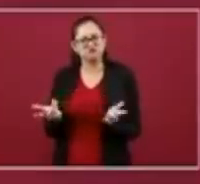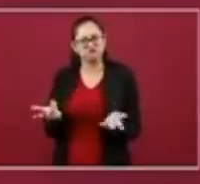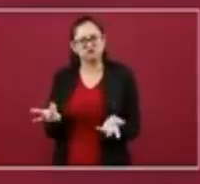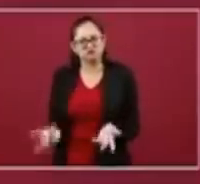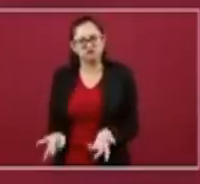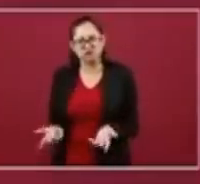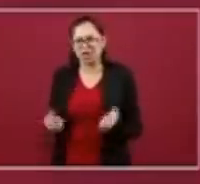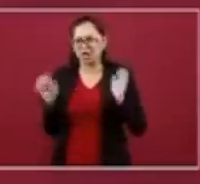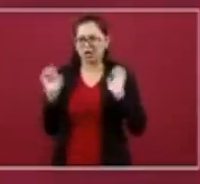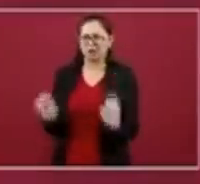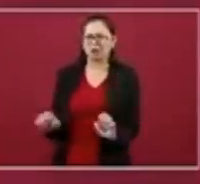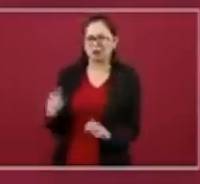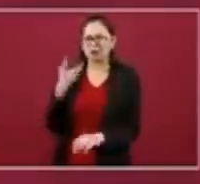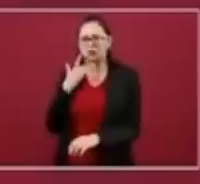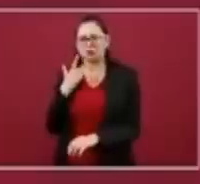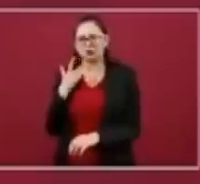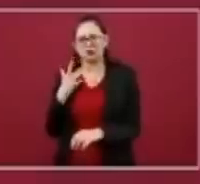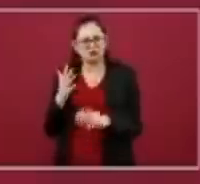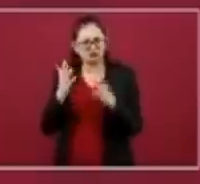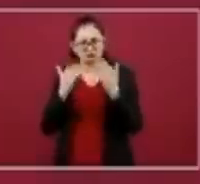no hay lujos. O sea,